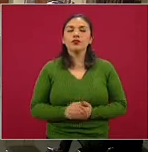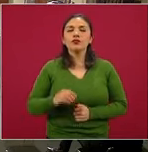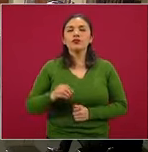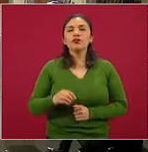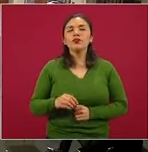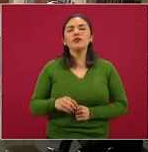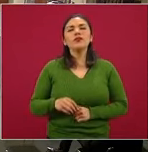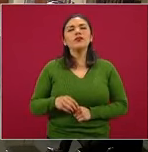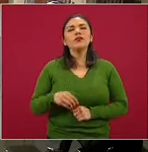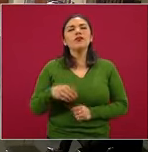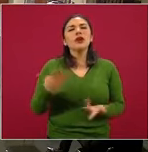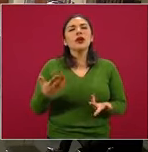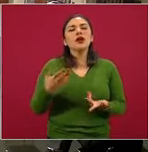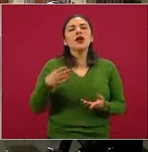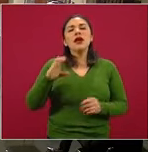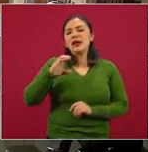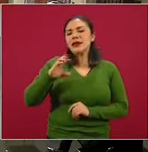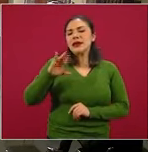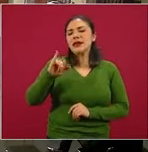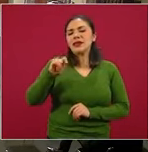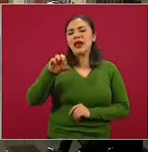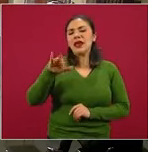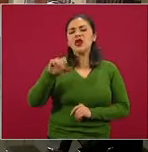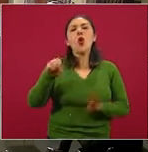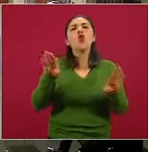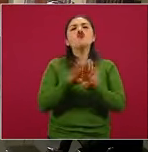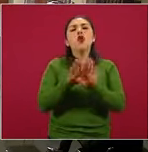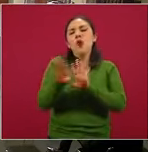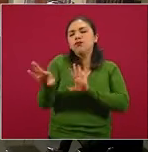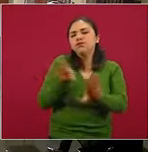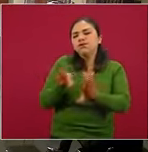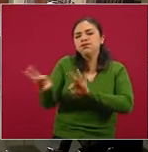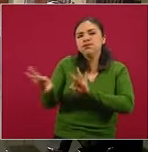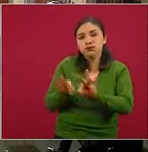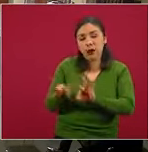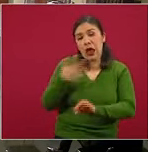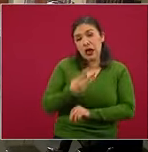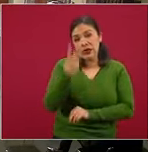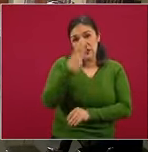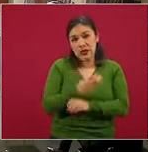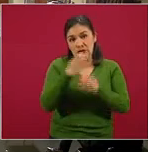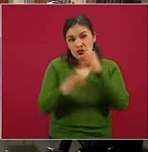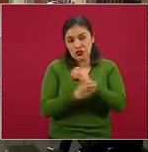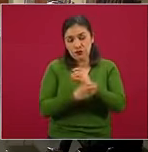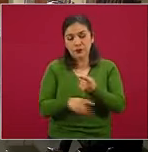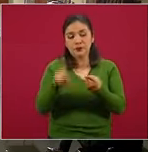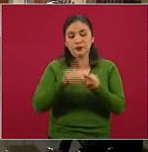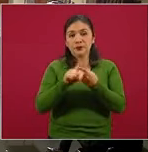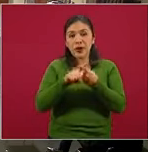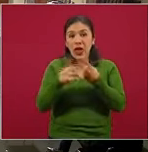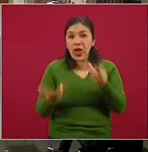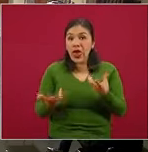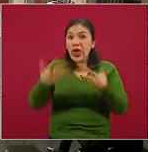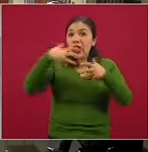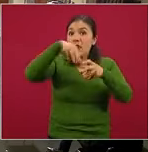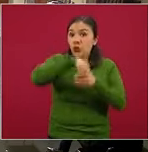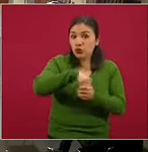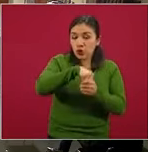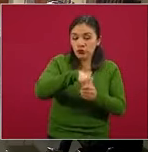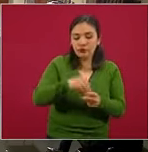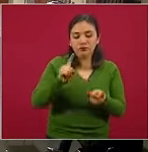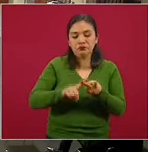llaman genéricamente criterios de selección, hay 3 elementos, unos se llaman criterios de inclusión, otros